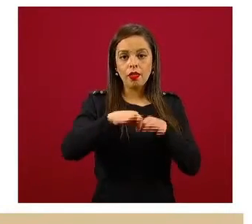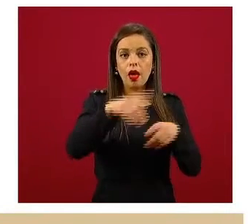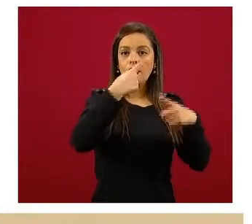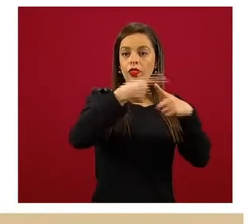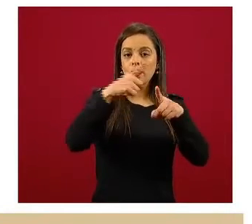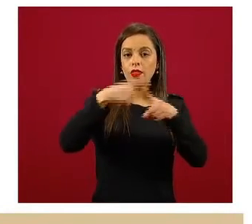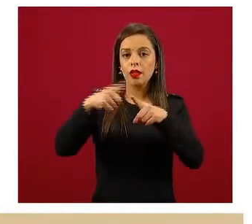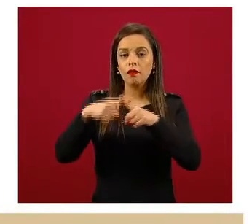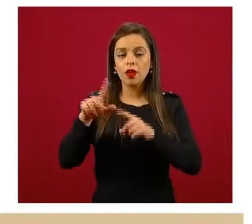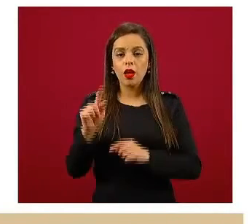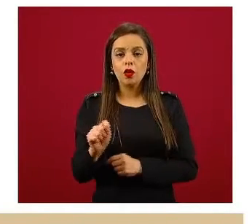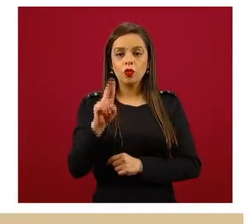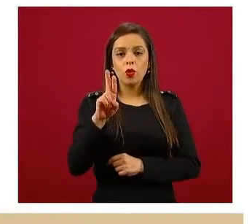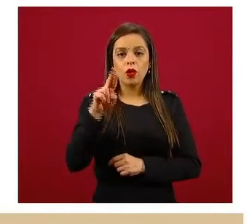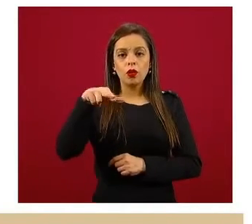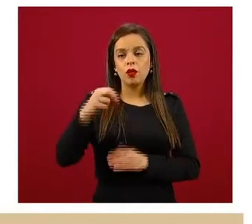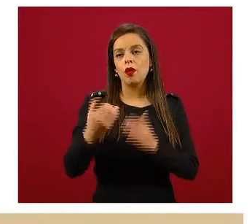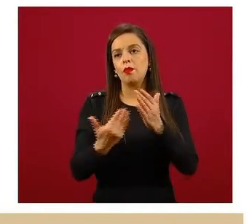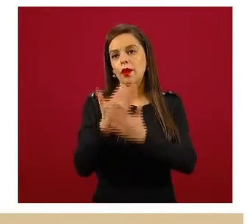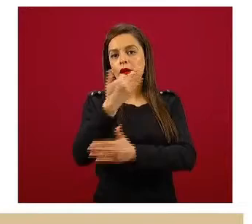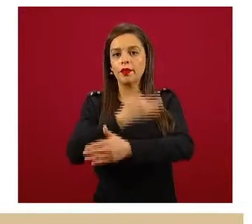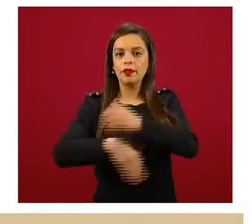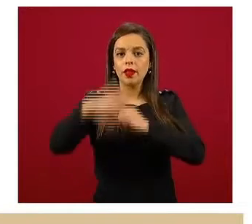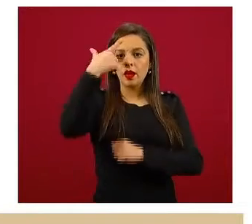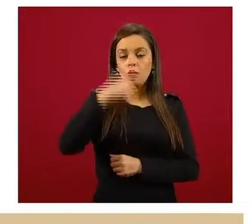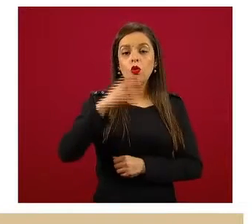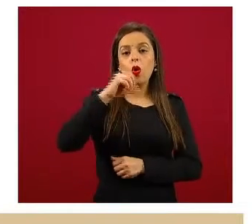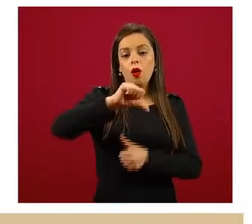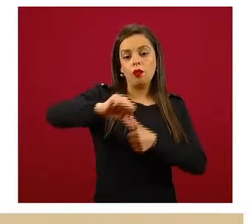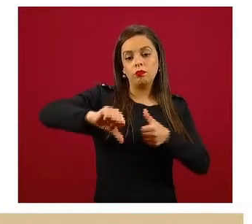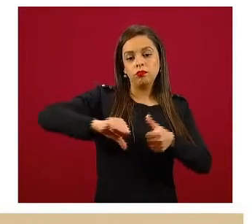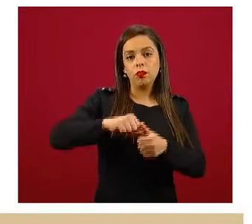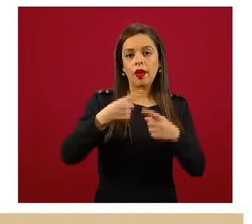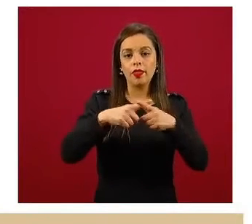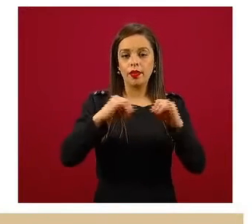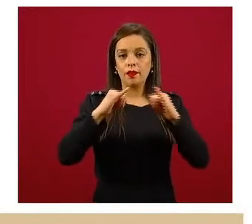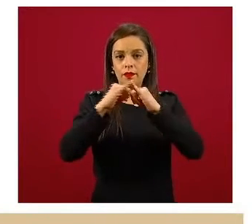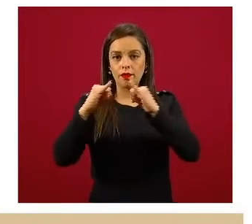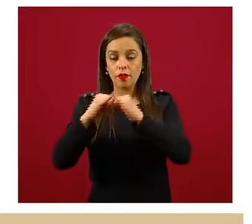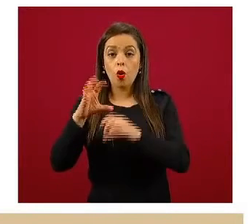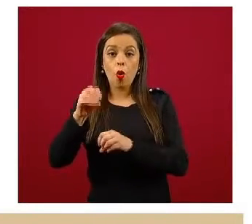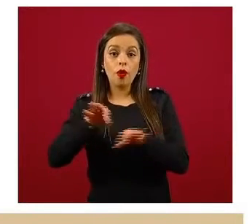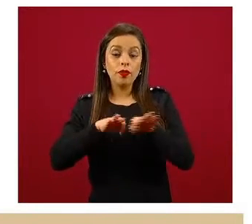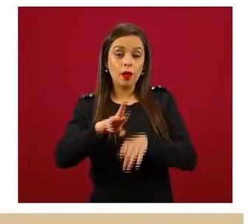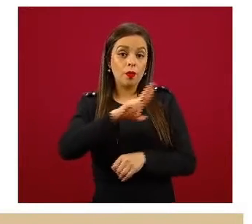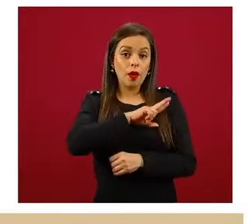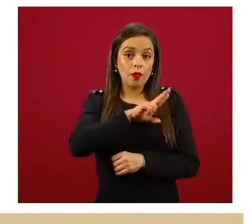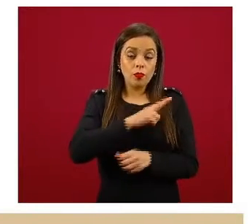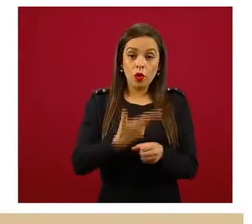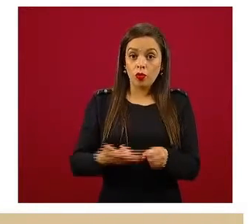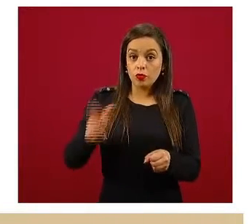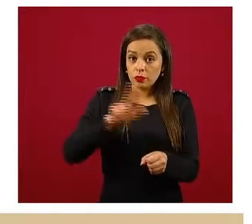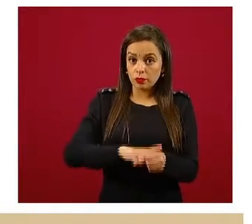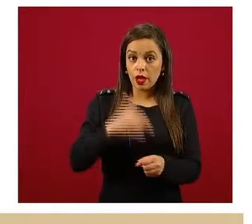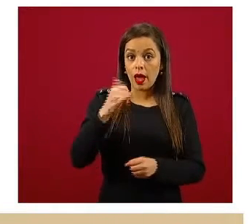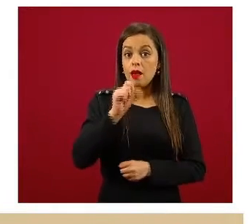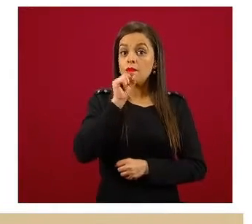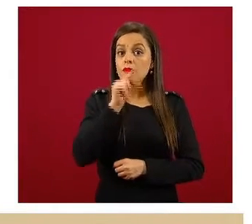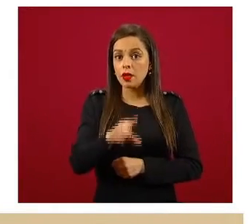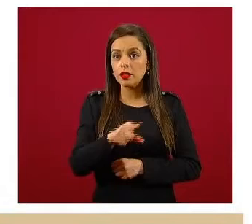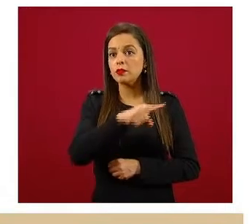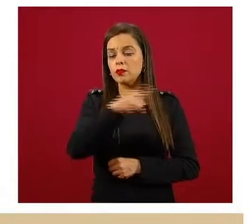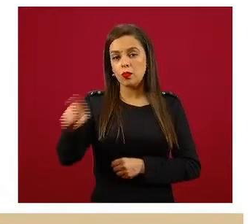diferentes instituciones, además de que también lo hacen en el medio privado, o además de que también tienen la oportunidad